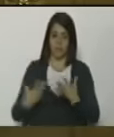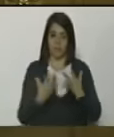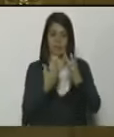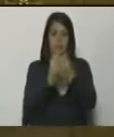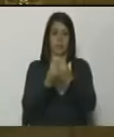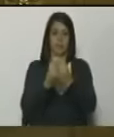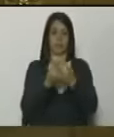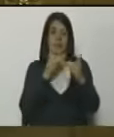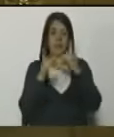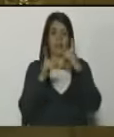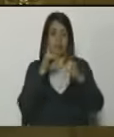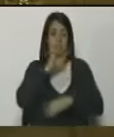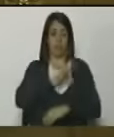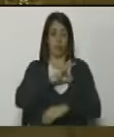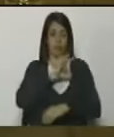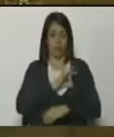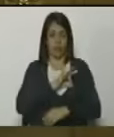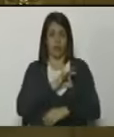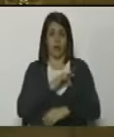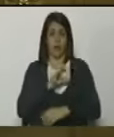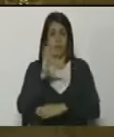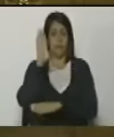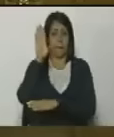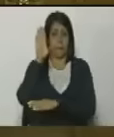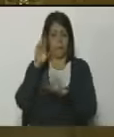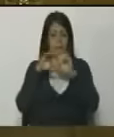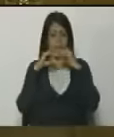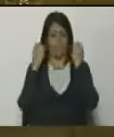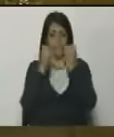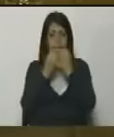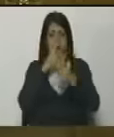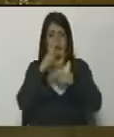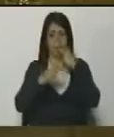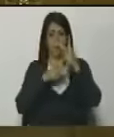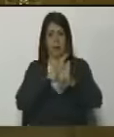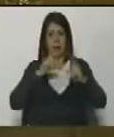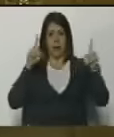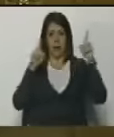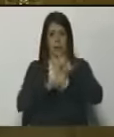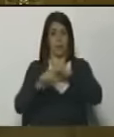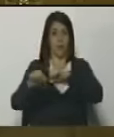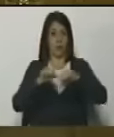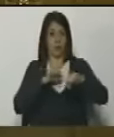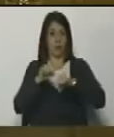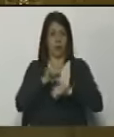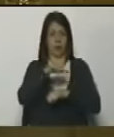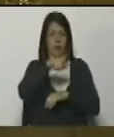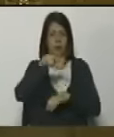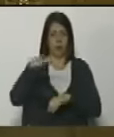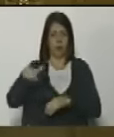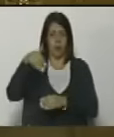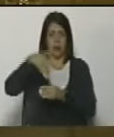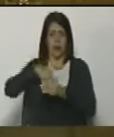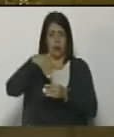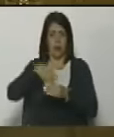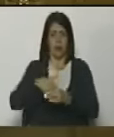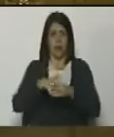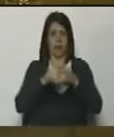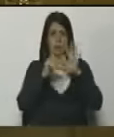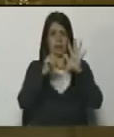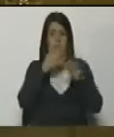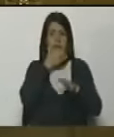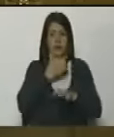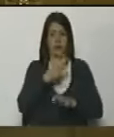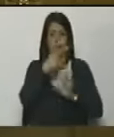acompañar las dinámicas sociales. Como lo prometió mi organización política, Cambiemos Movimiento Ciudadano, para las elecciones del 6